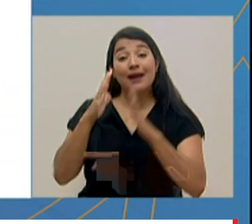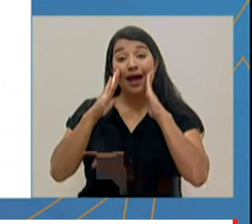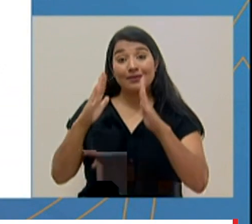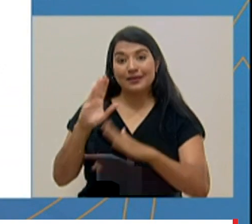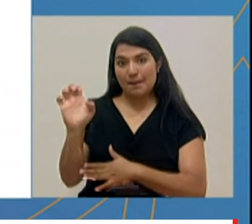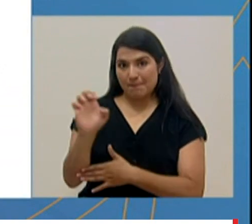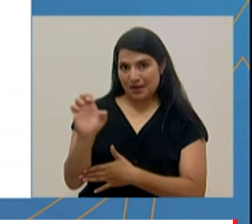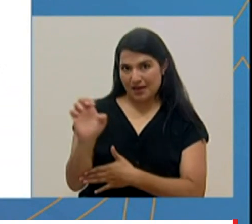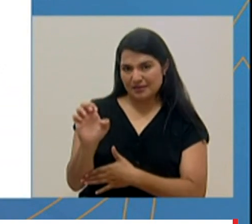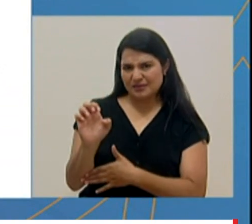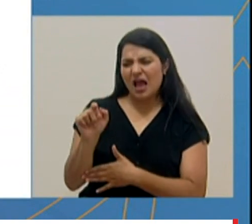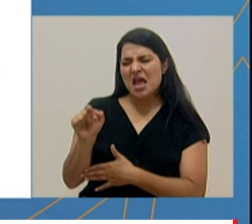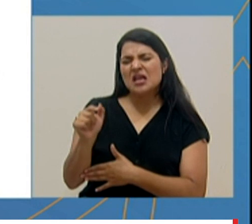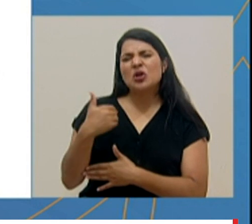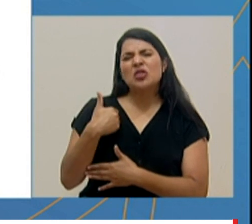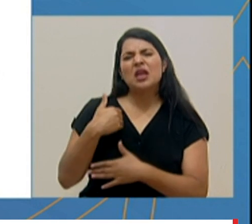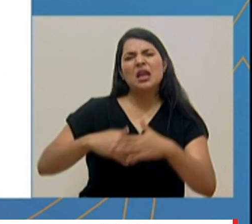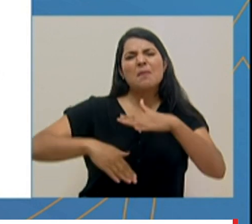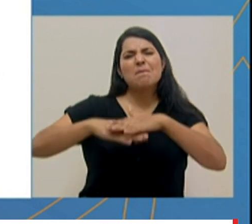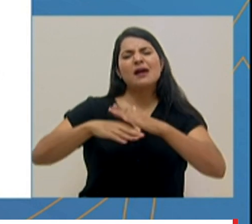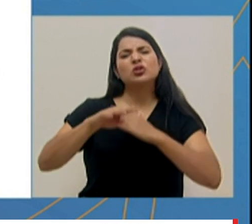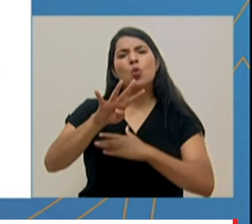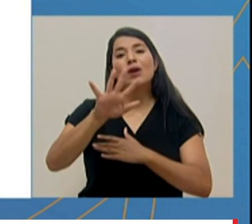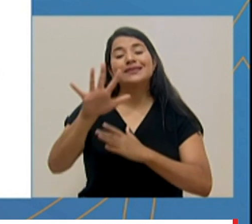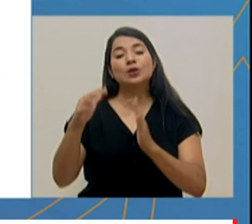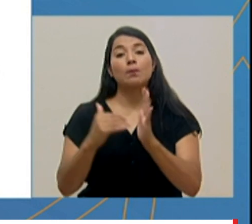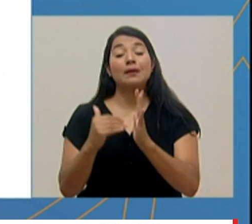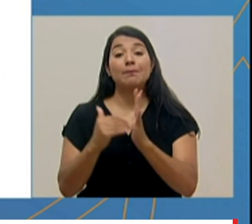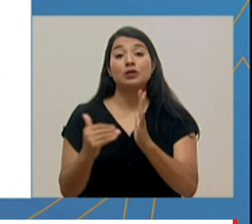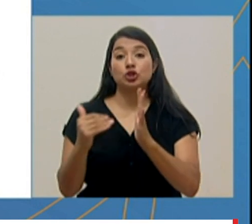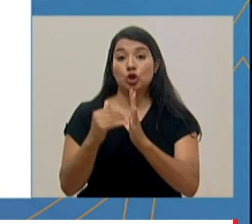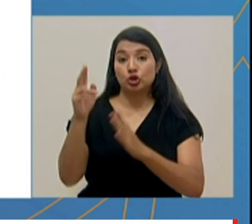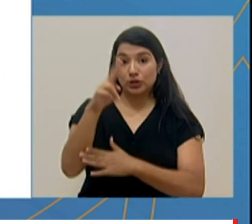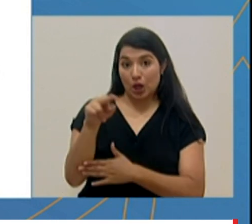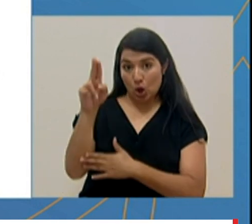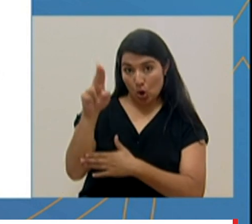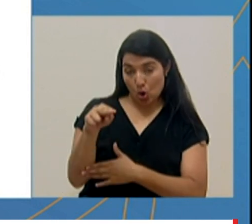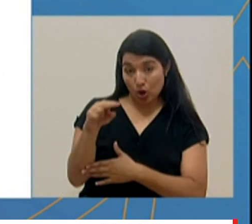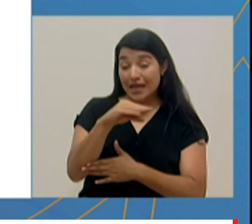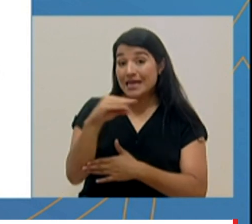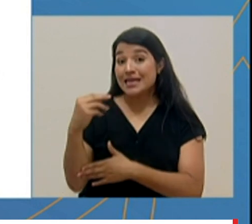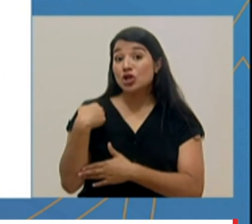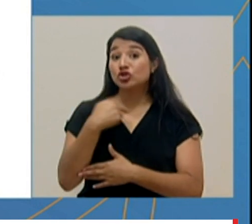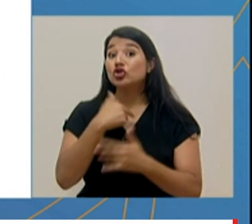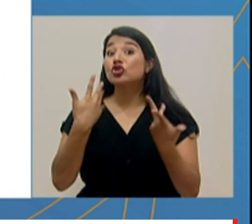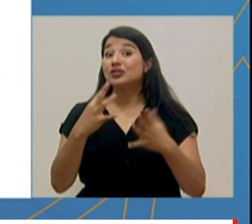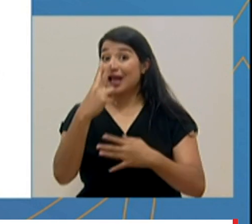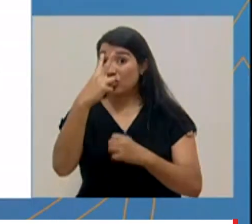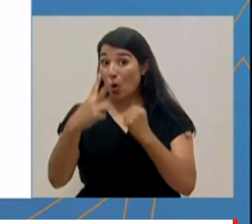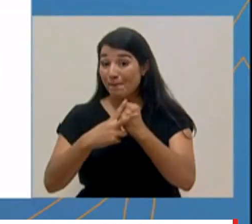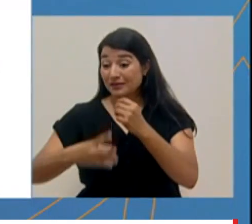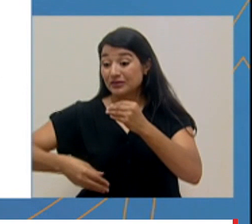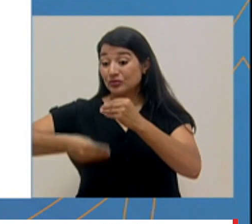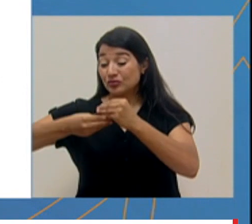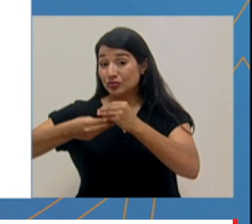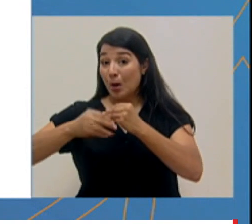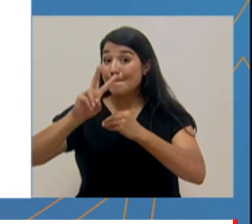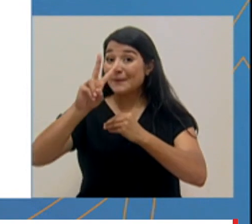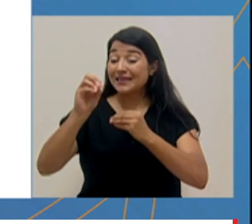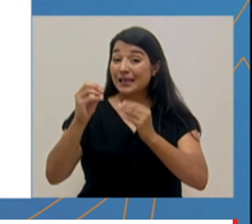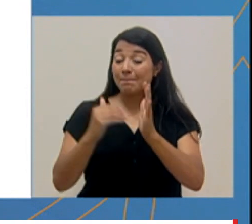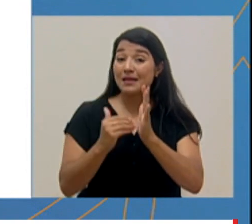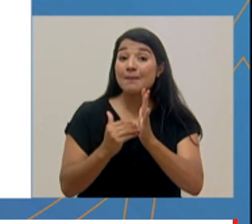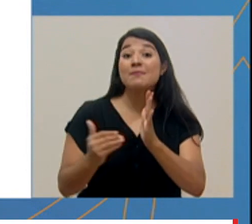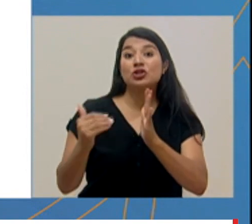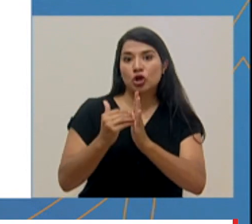normalmente tiene un máximo de 45.000 millones de colones y se ha reforzado 2 veces con 20.000 millones de